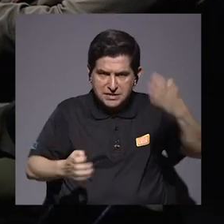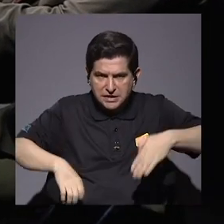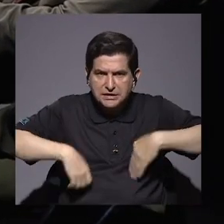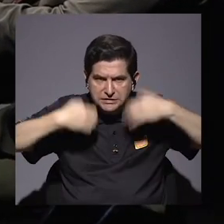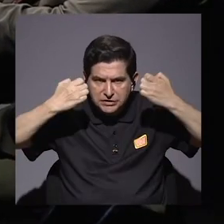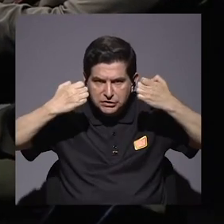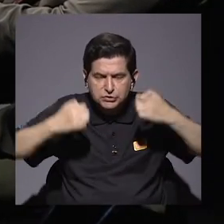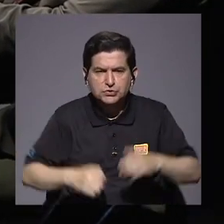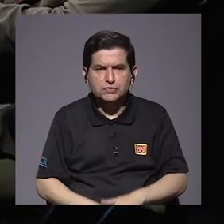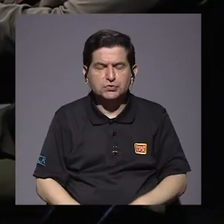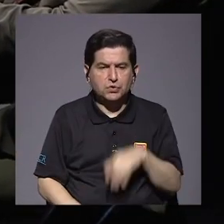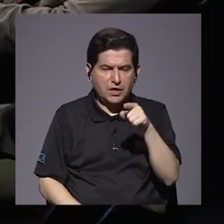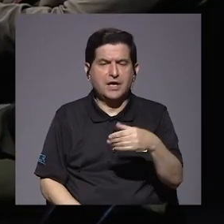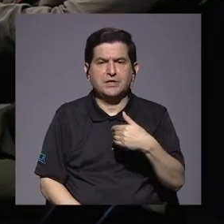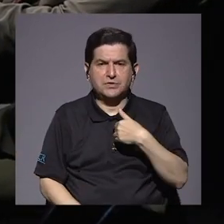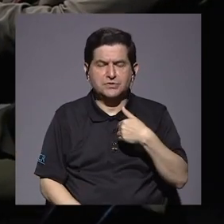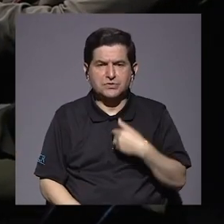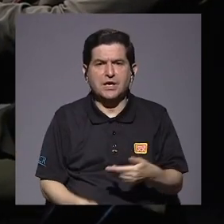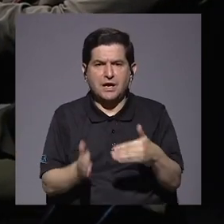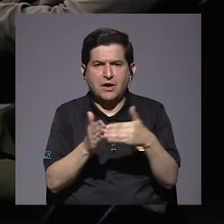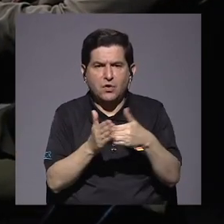ser, se vea reivindicado?